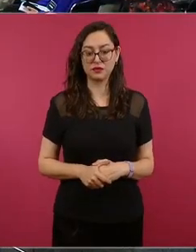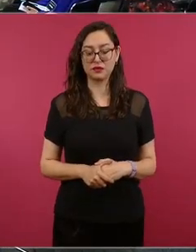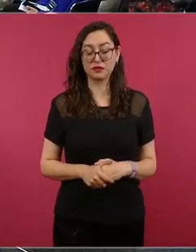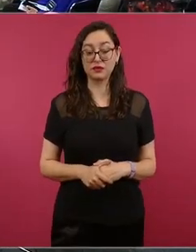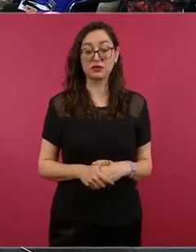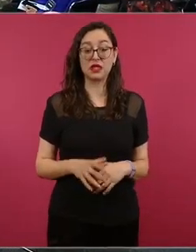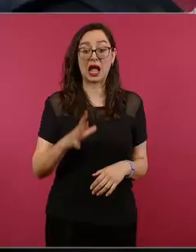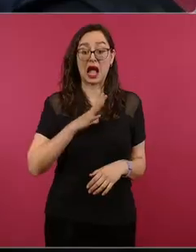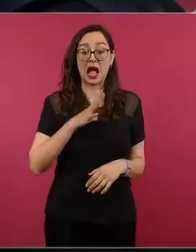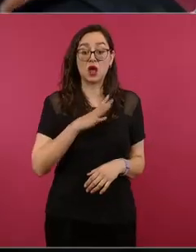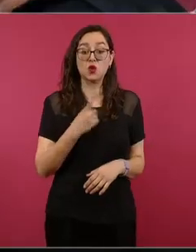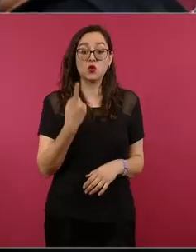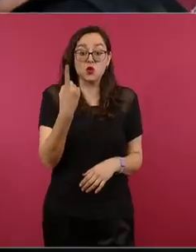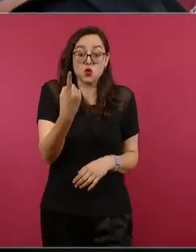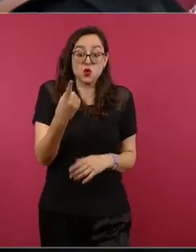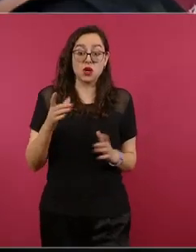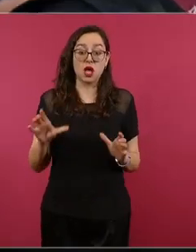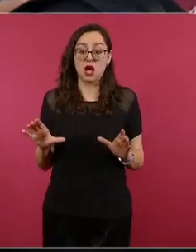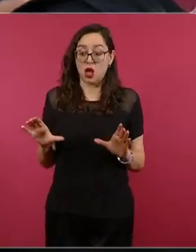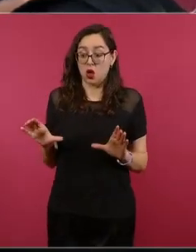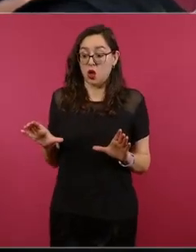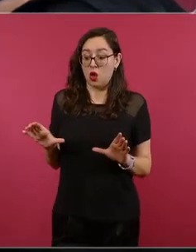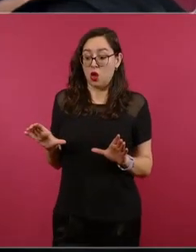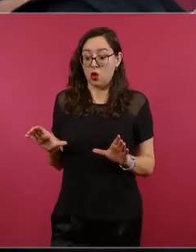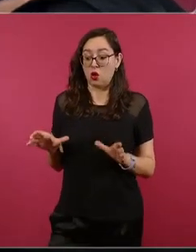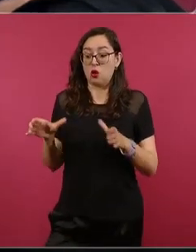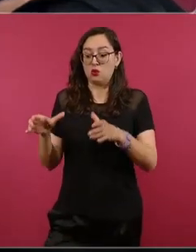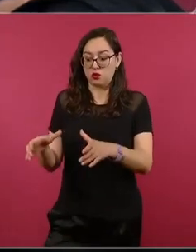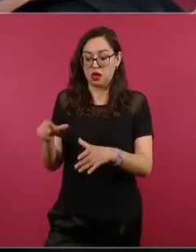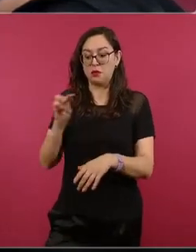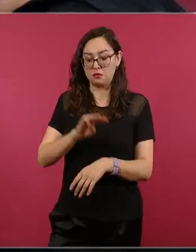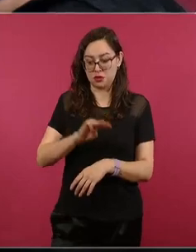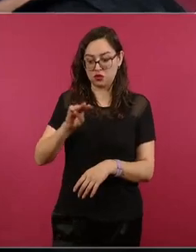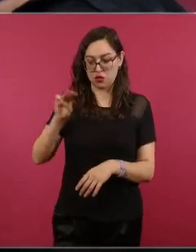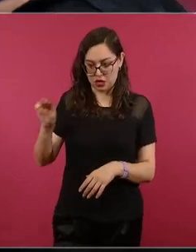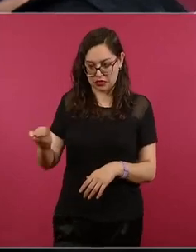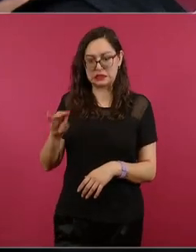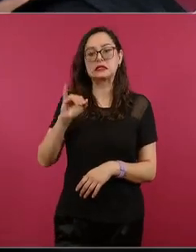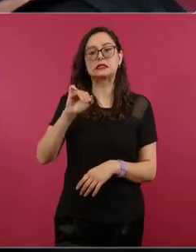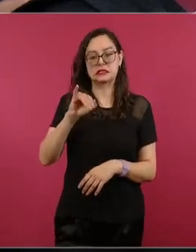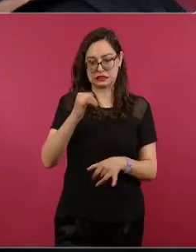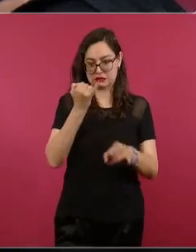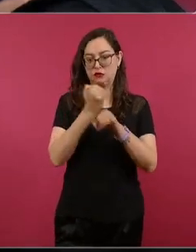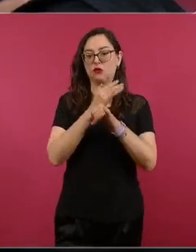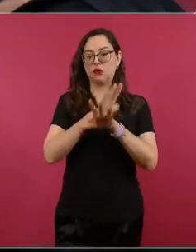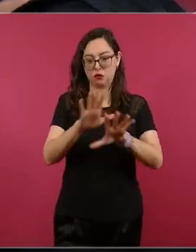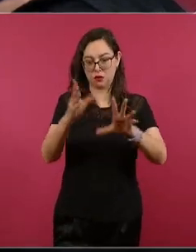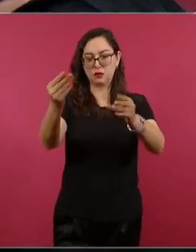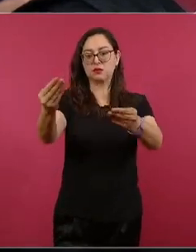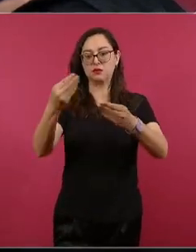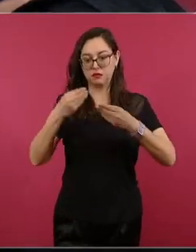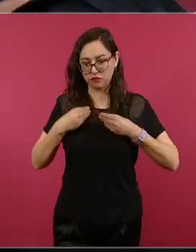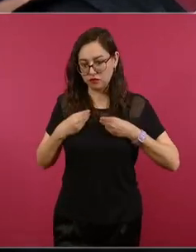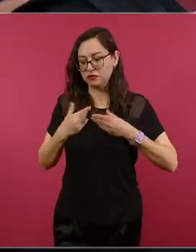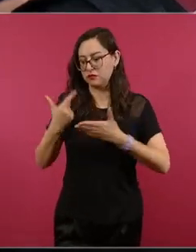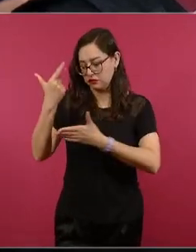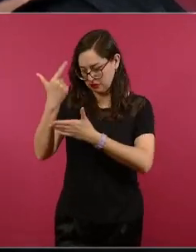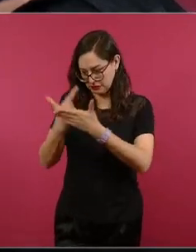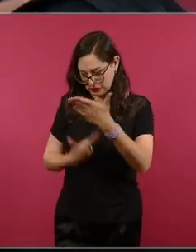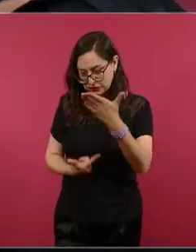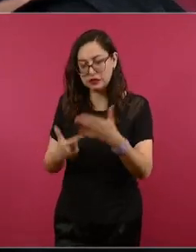con una de las comunidades donde encontraban refugio, por ejemplo, en el caso de Michoacán. Y sí, nos indican que en efecto ahí no hay tanta presencia. Sin